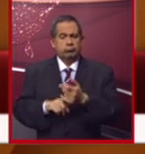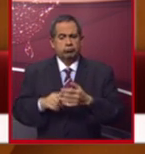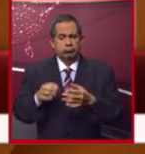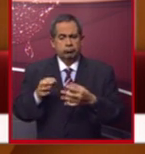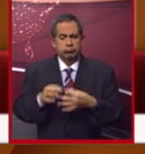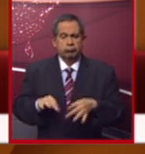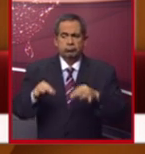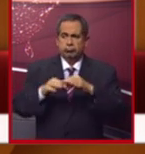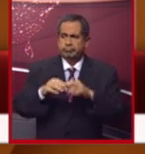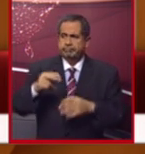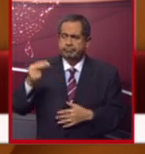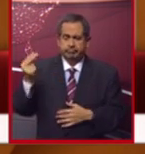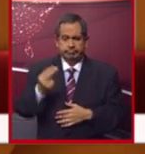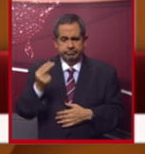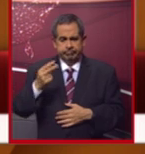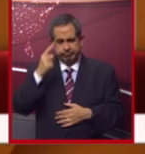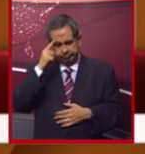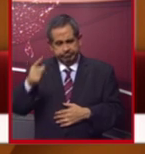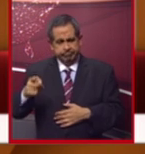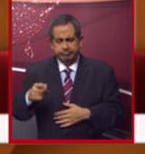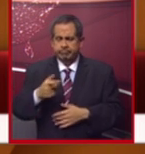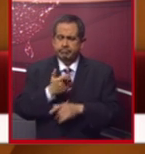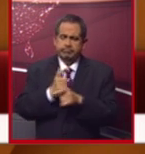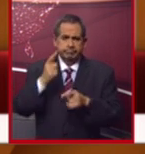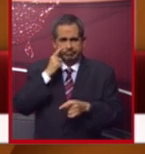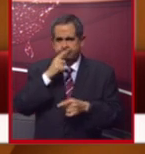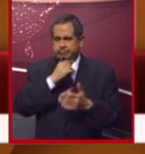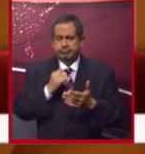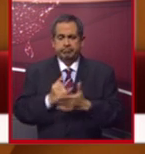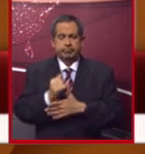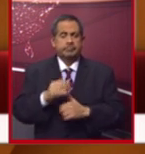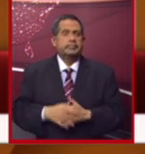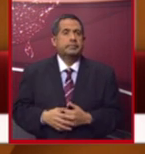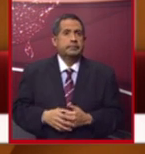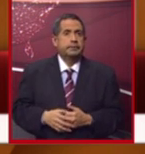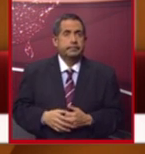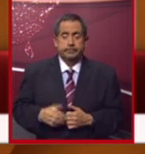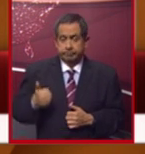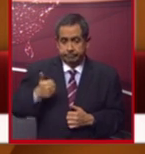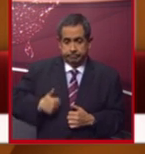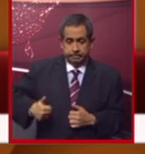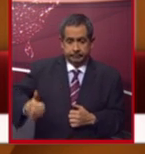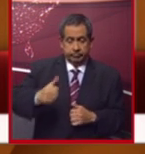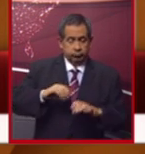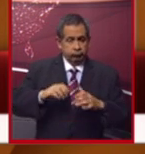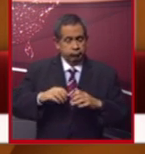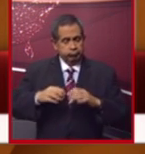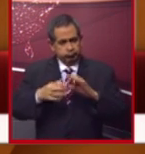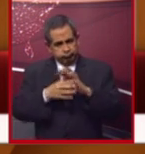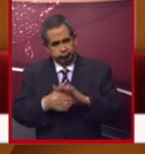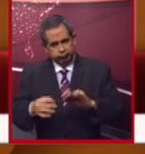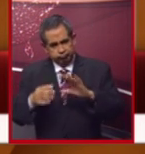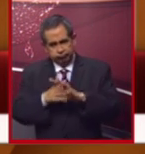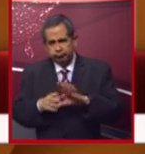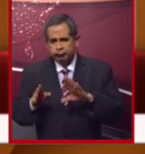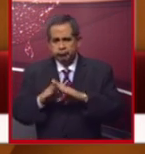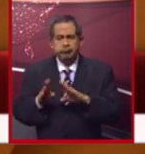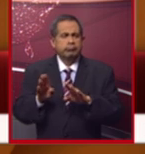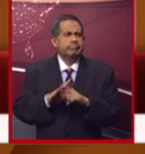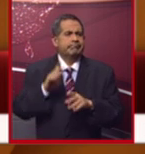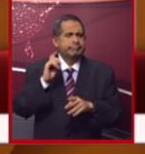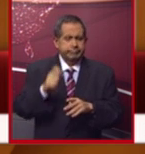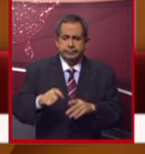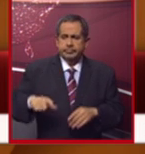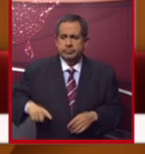inversión indispensable de la democracia. Cada vez que un ciudadano exige información sobre el desempeño público de cualquier